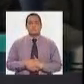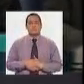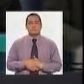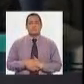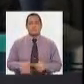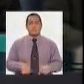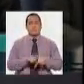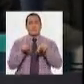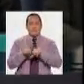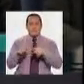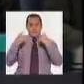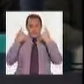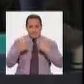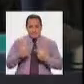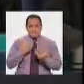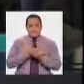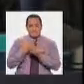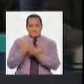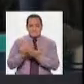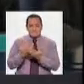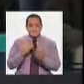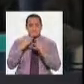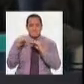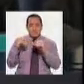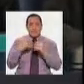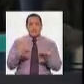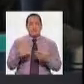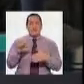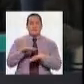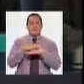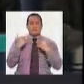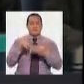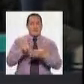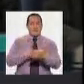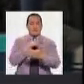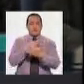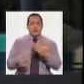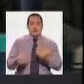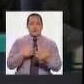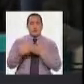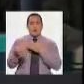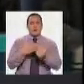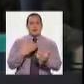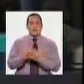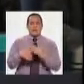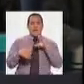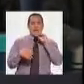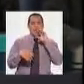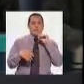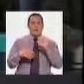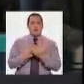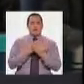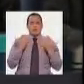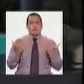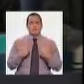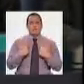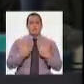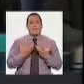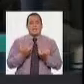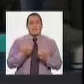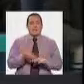Se trató una estrategia para desbaratar aquellos argumentos